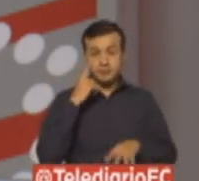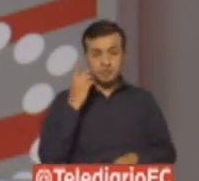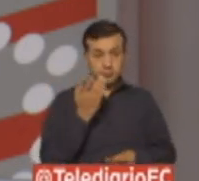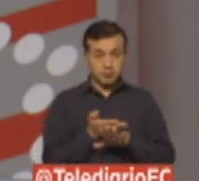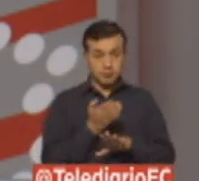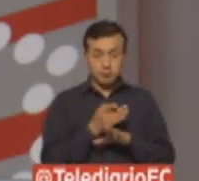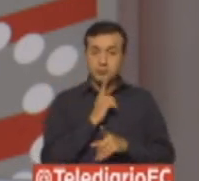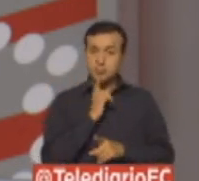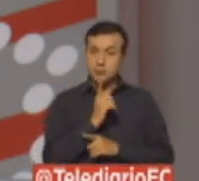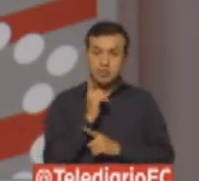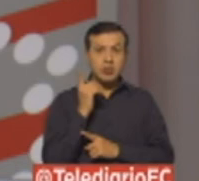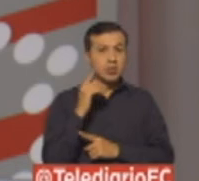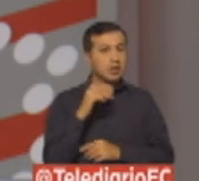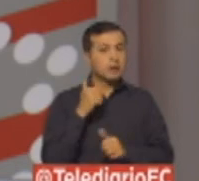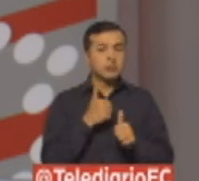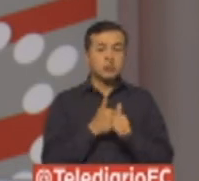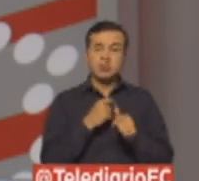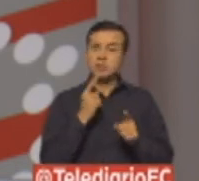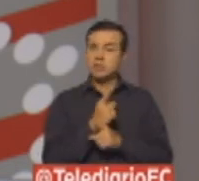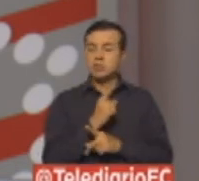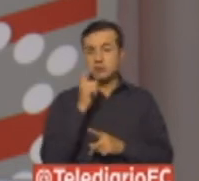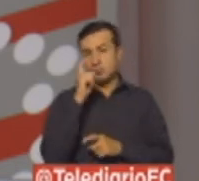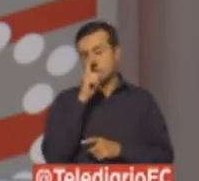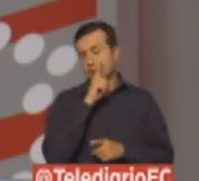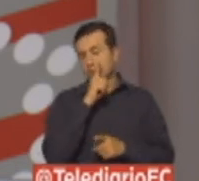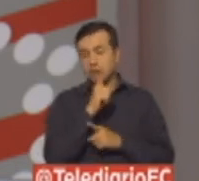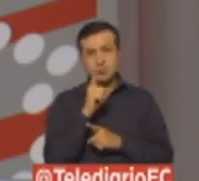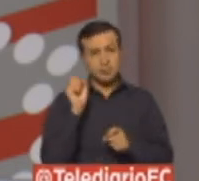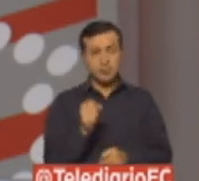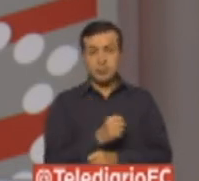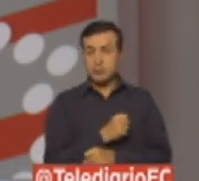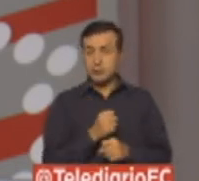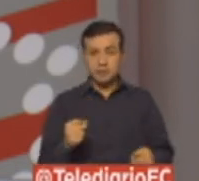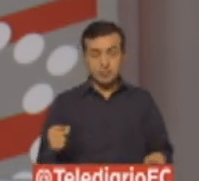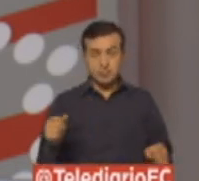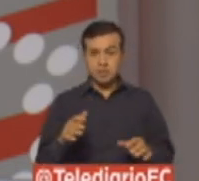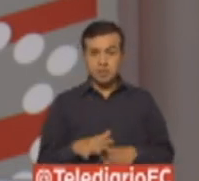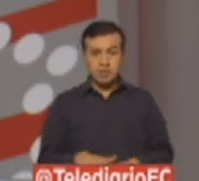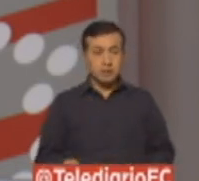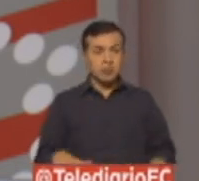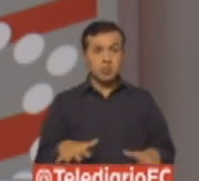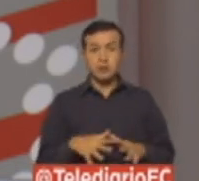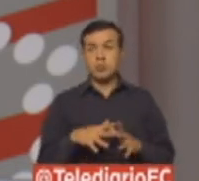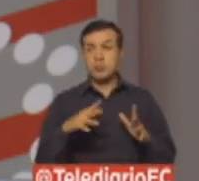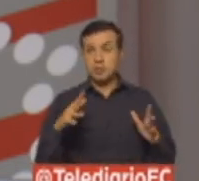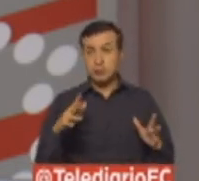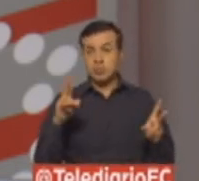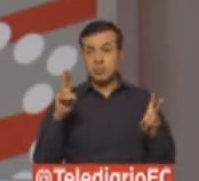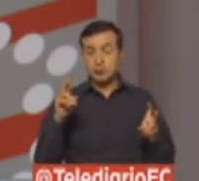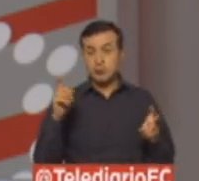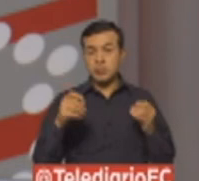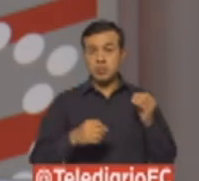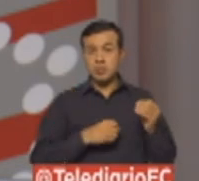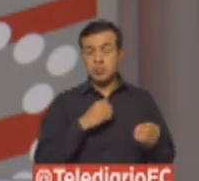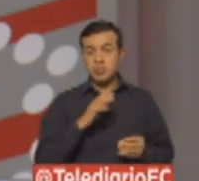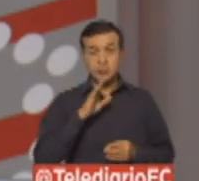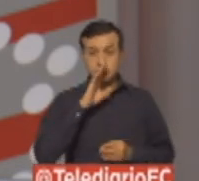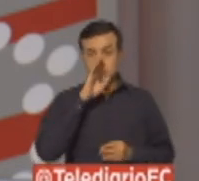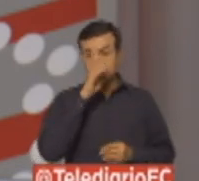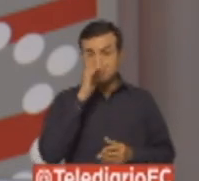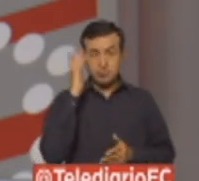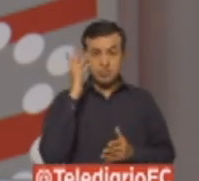estamos ya en el borde de la capacidad de soporte del sistema en general y es un tema que termina siempre